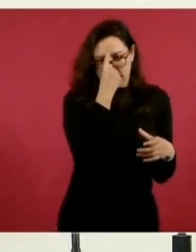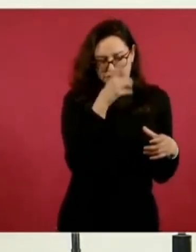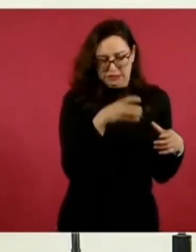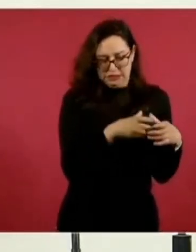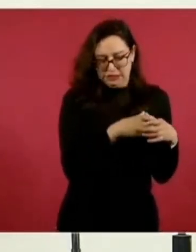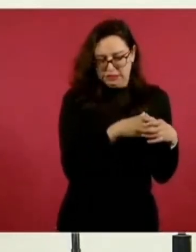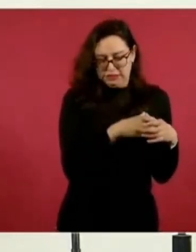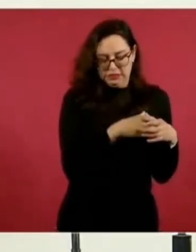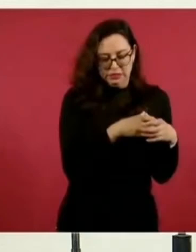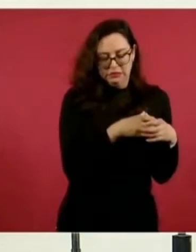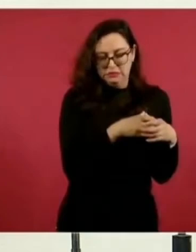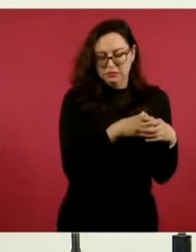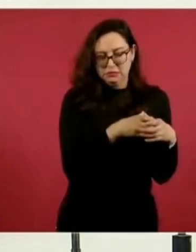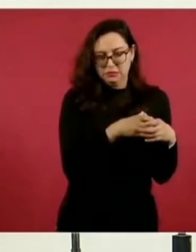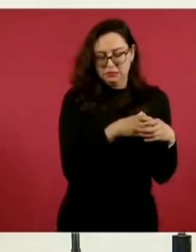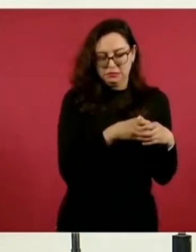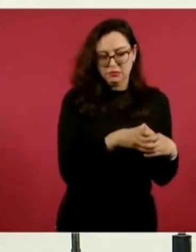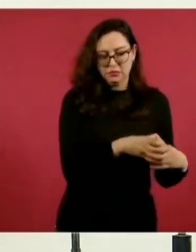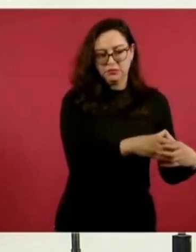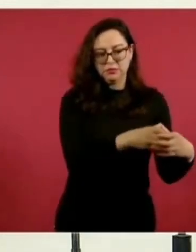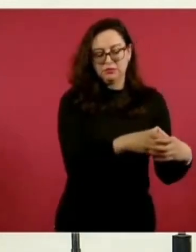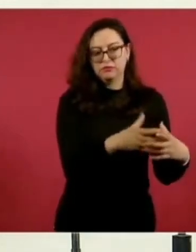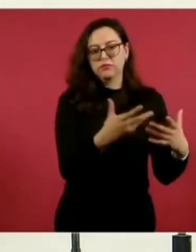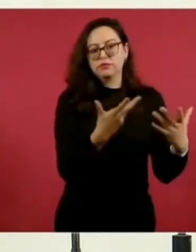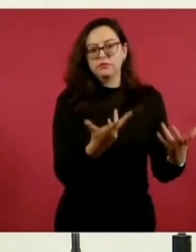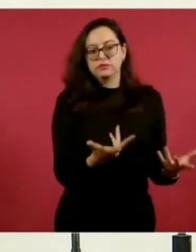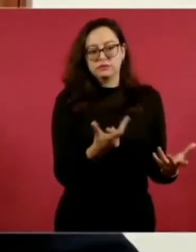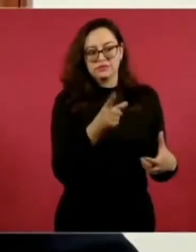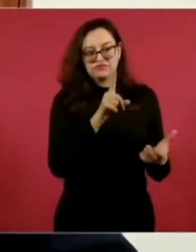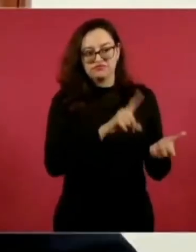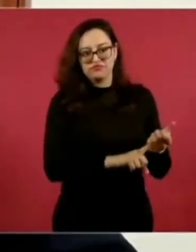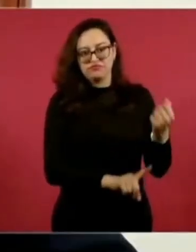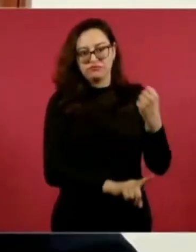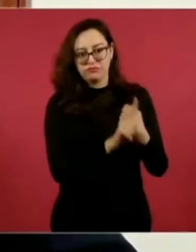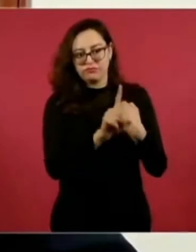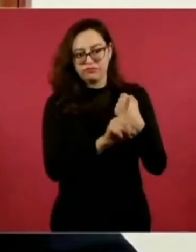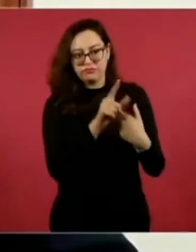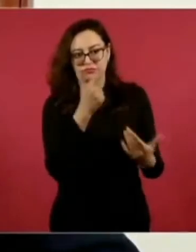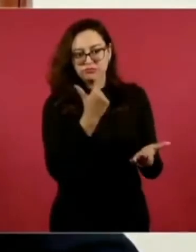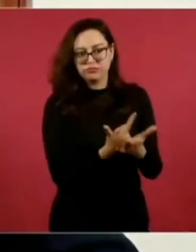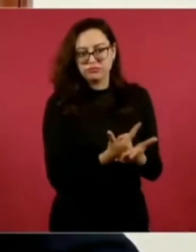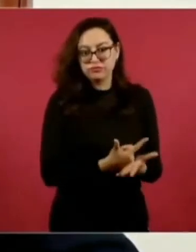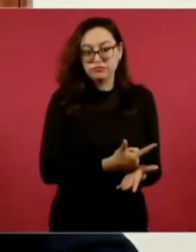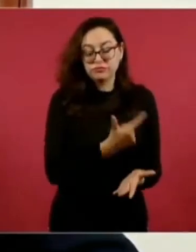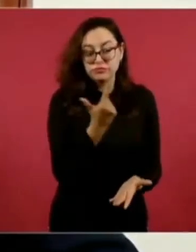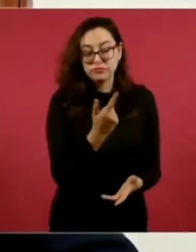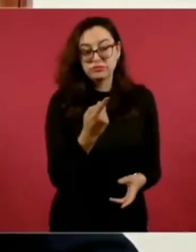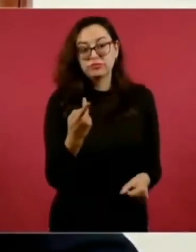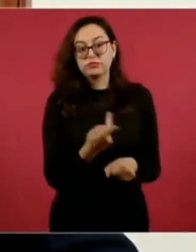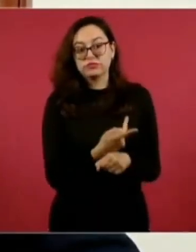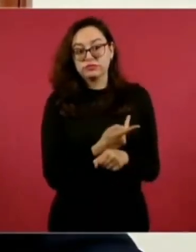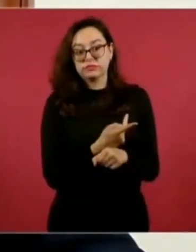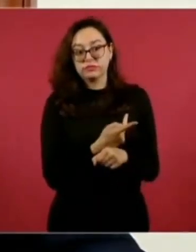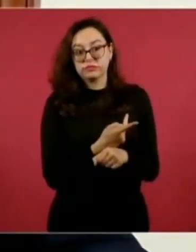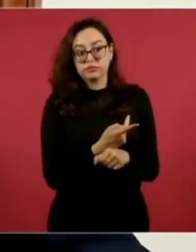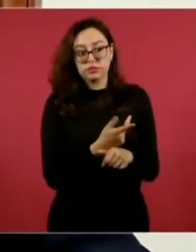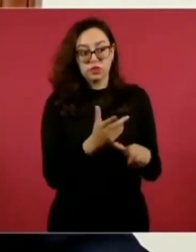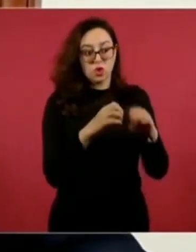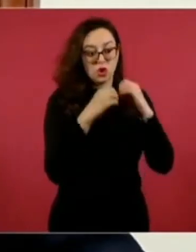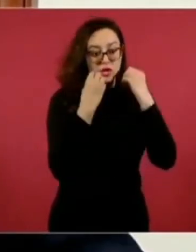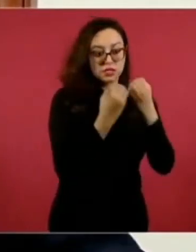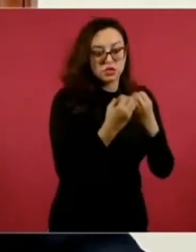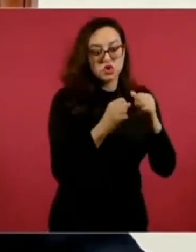una organización social, incluso en una guerrilla. Por